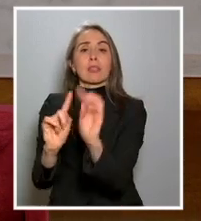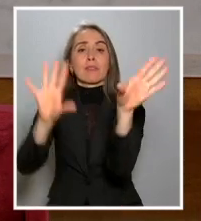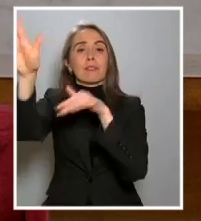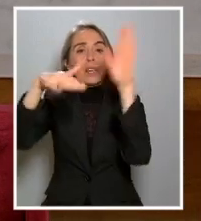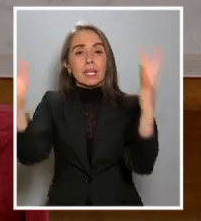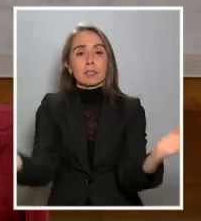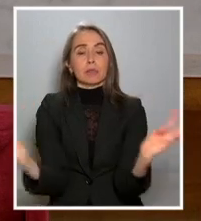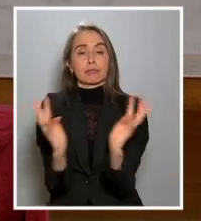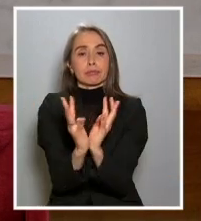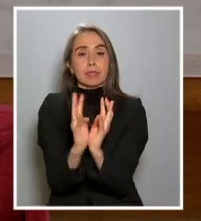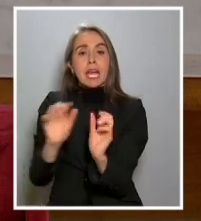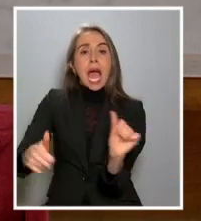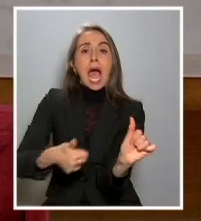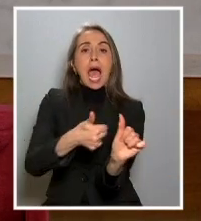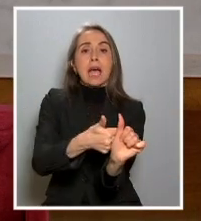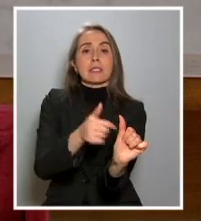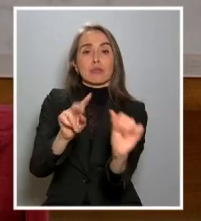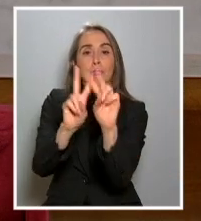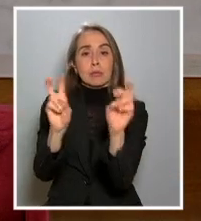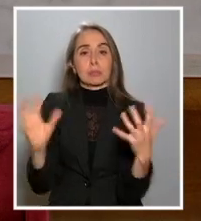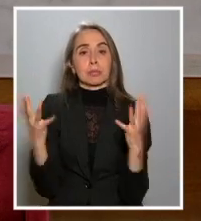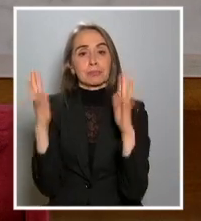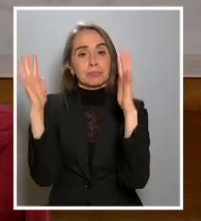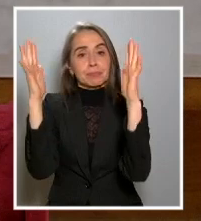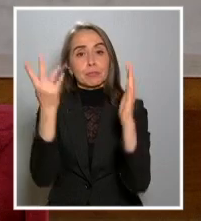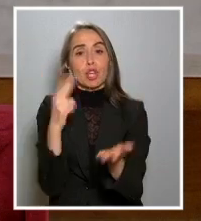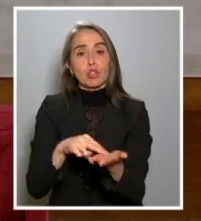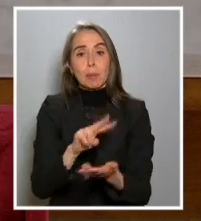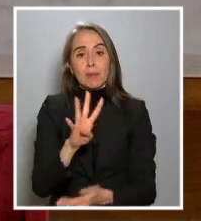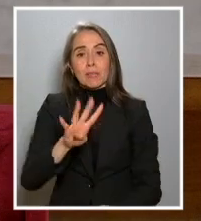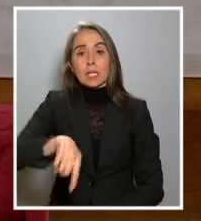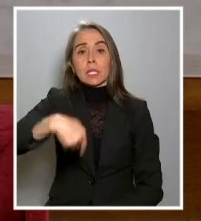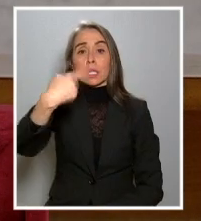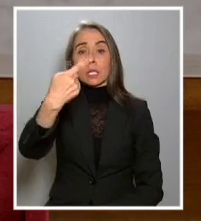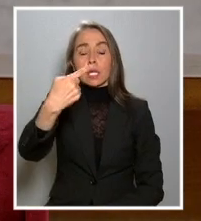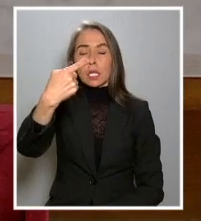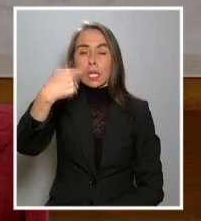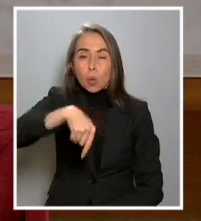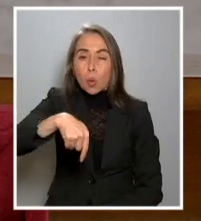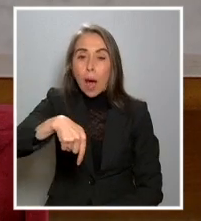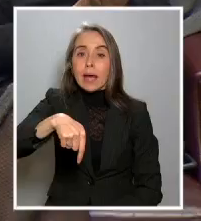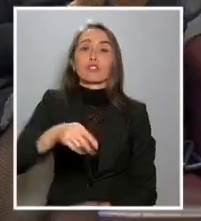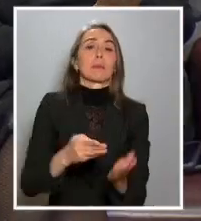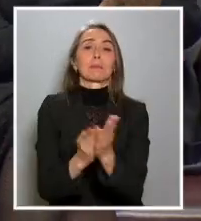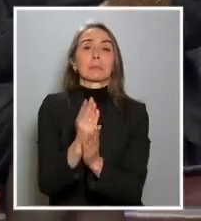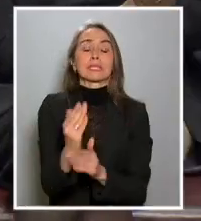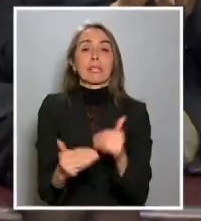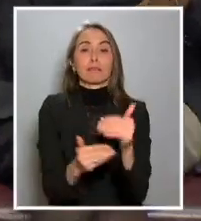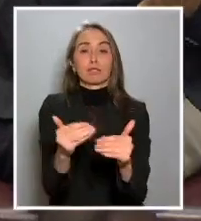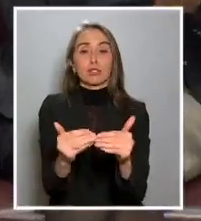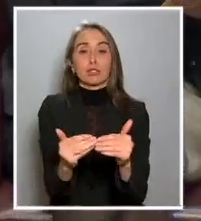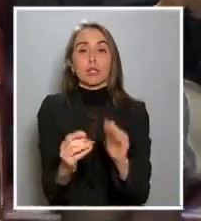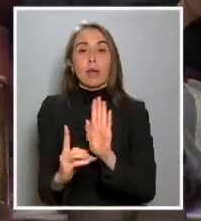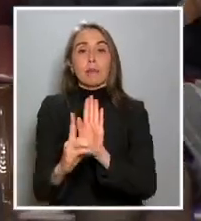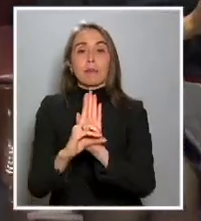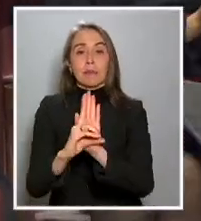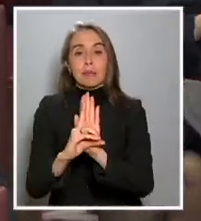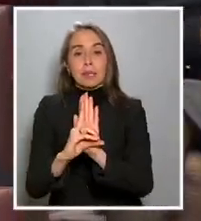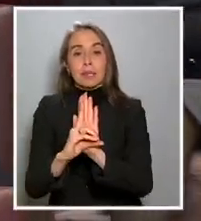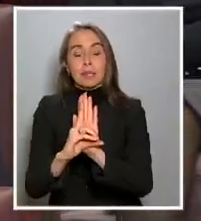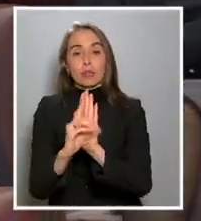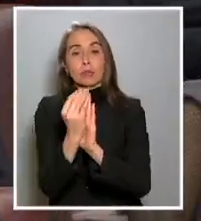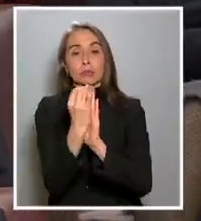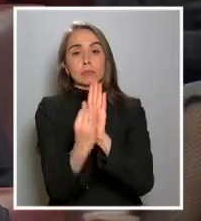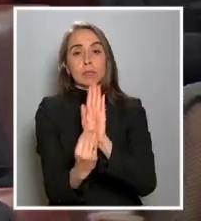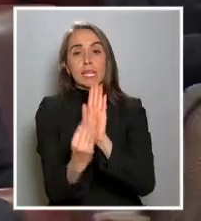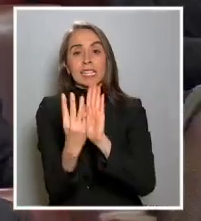que asesore al respecto. Además, el 2024 va a entrar en vigencia el decreto que